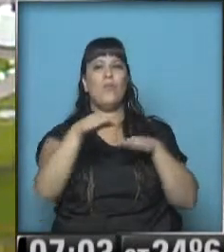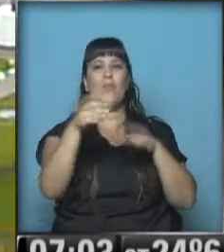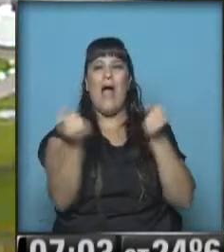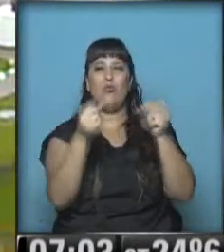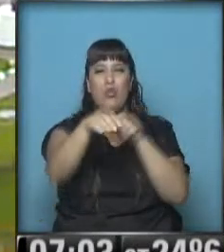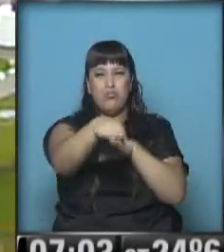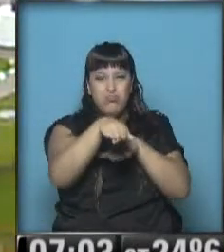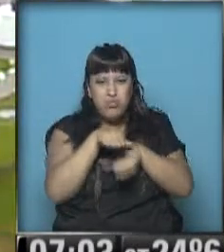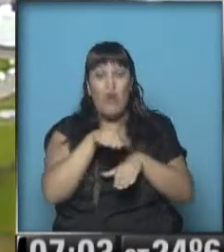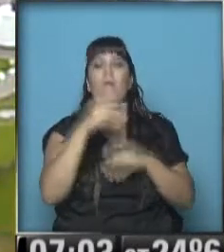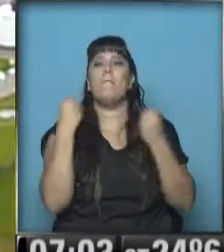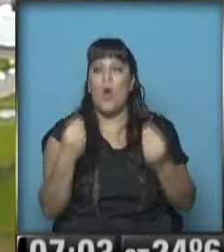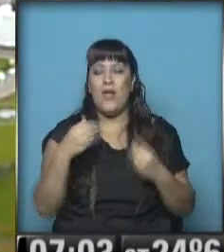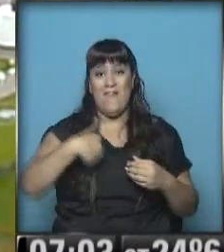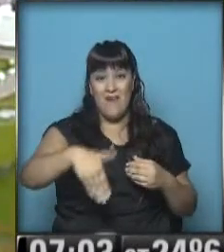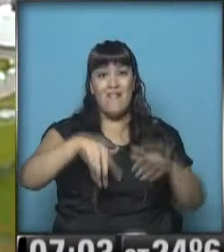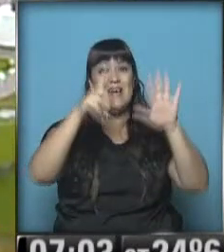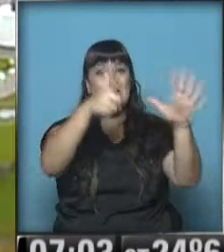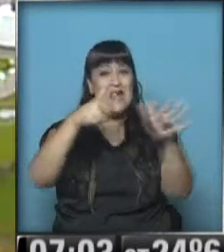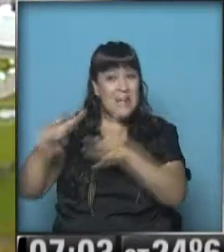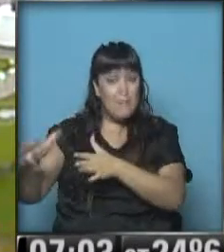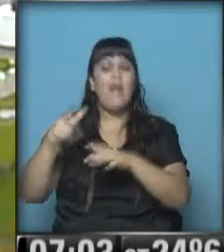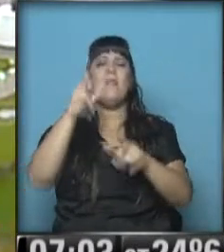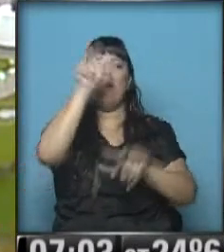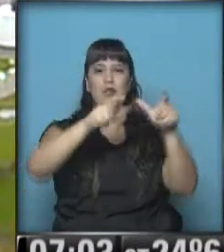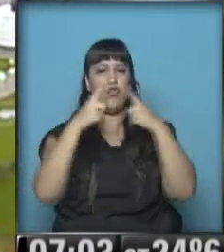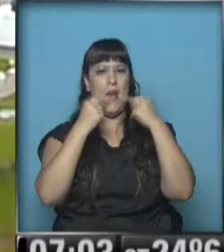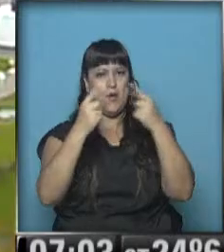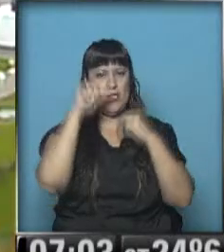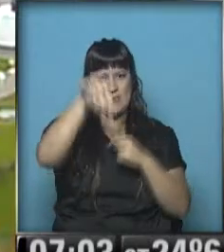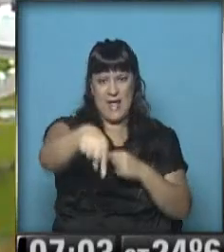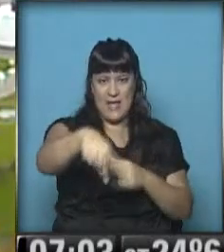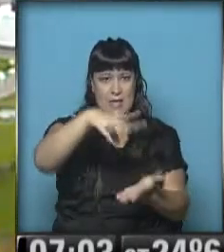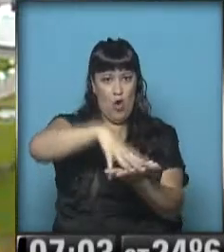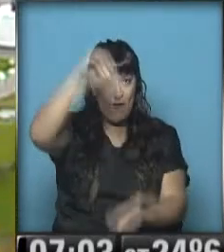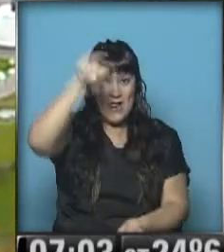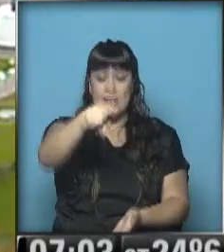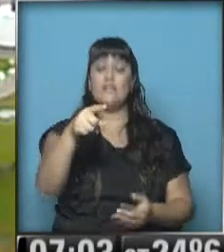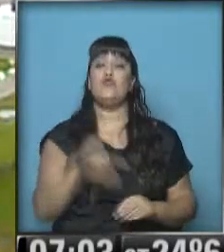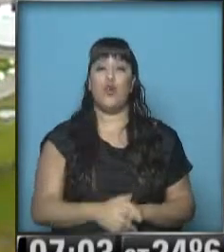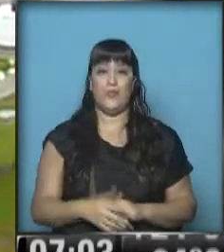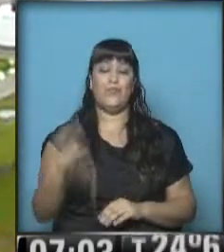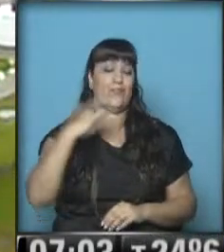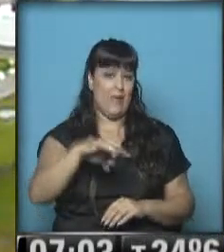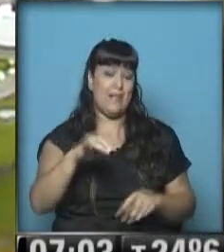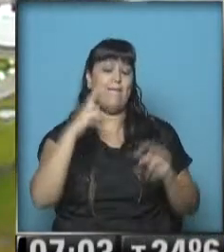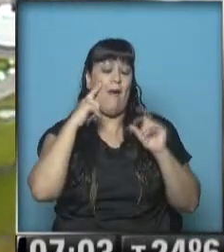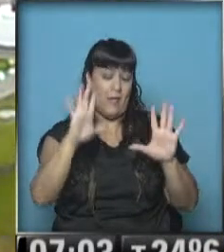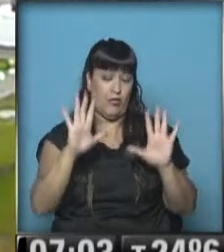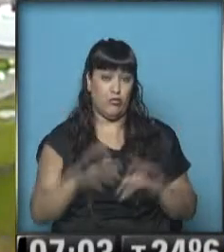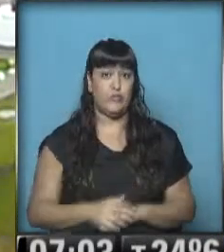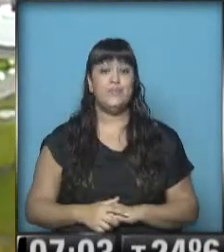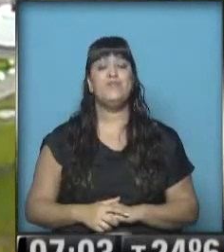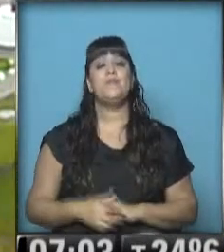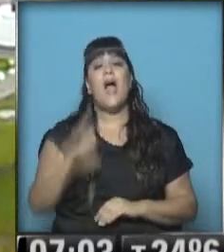está prevista una concentración a partir de las 7:30 en este lugar, así que anticipe la llegada a la zona céntrica. Veamos qué ocurre